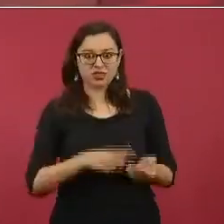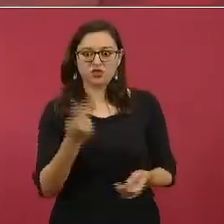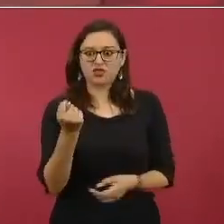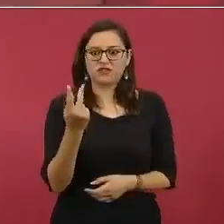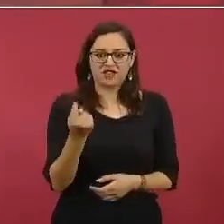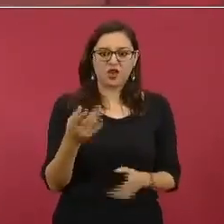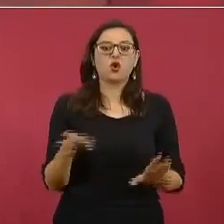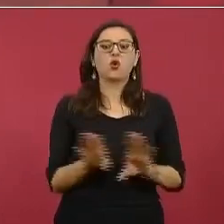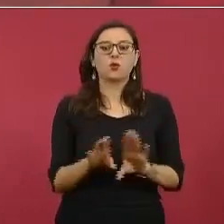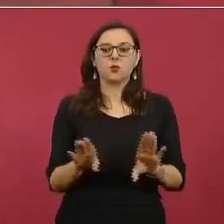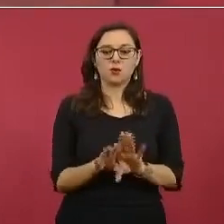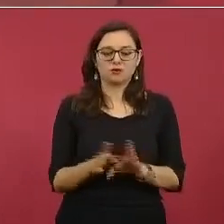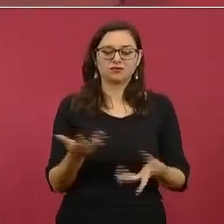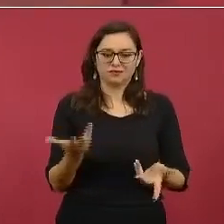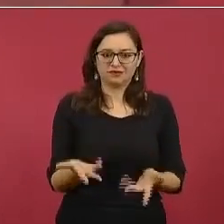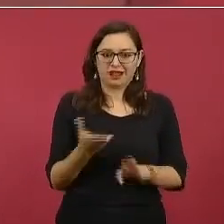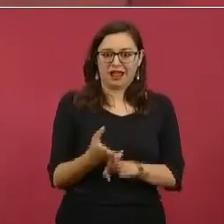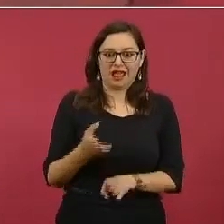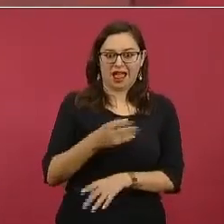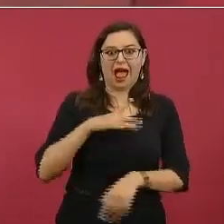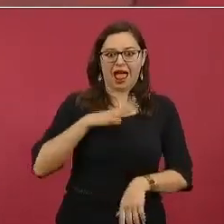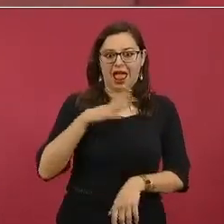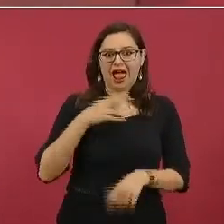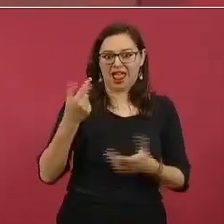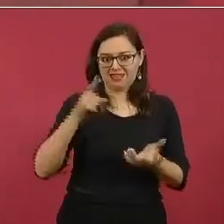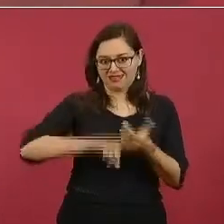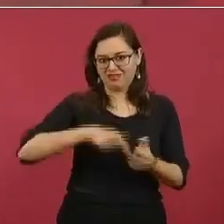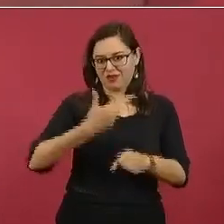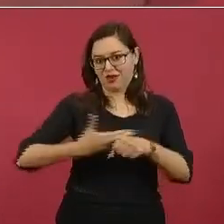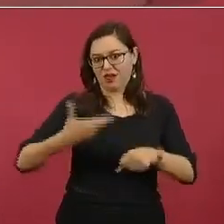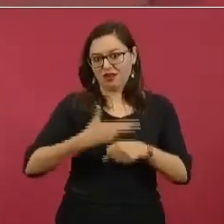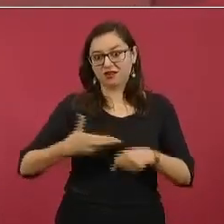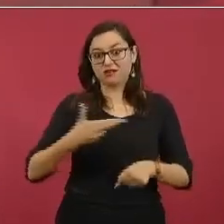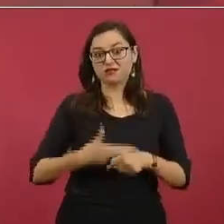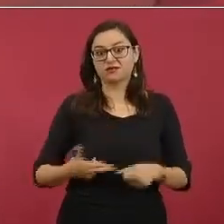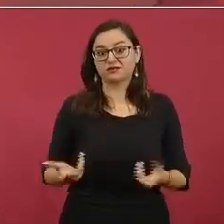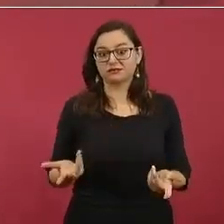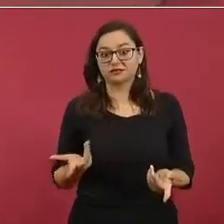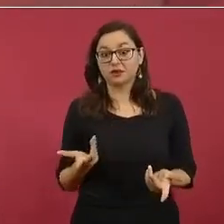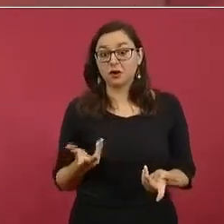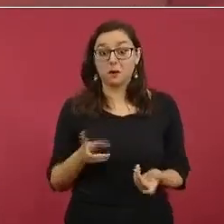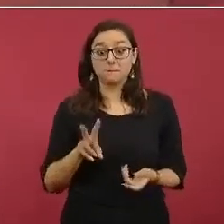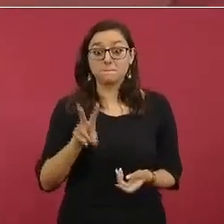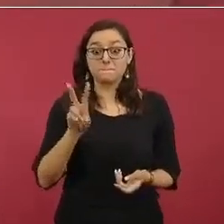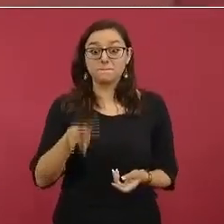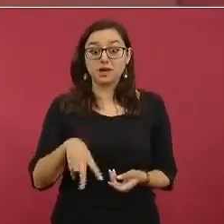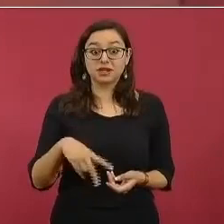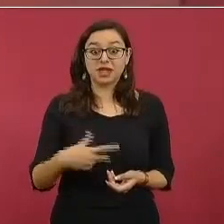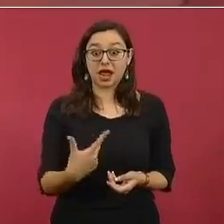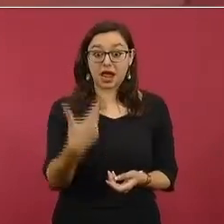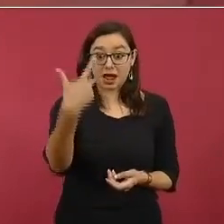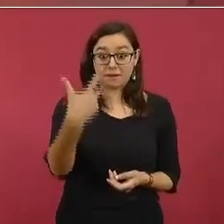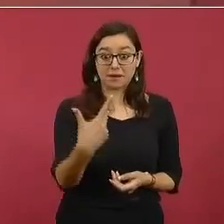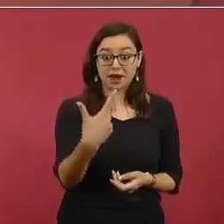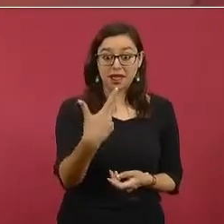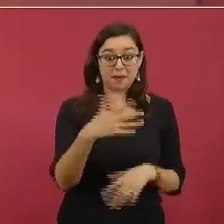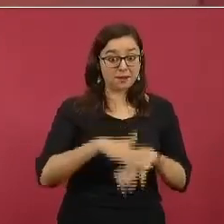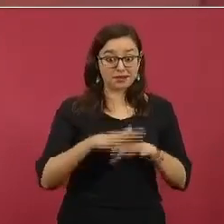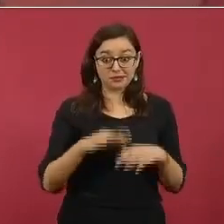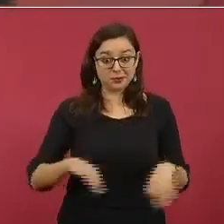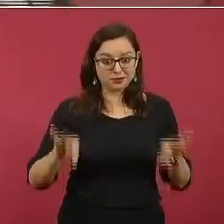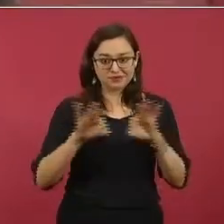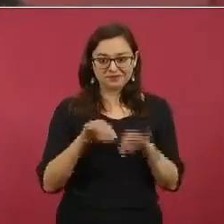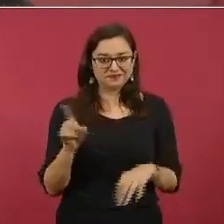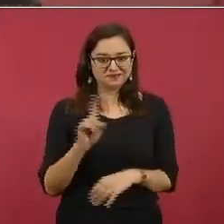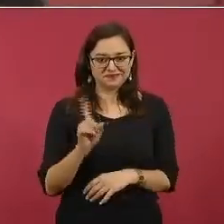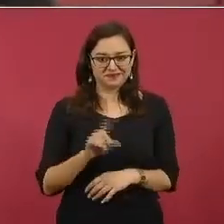tenga una idea más clara de que no es la panacea la cámara, ¿no? Y